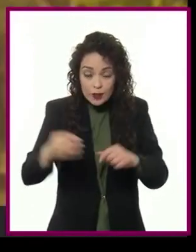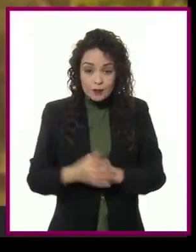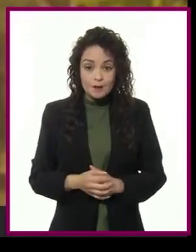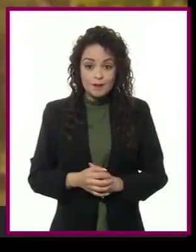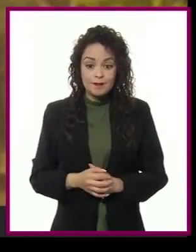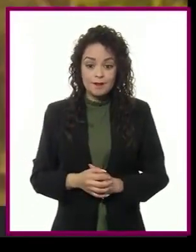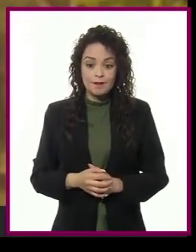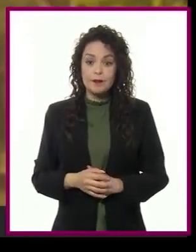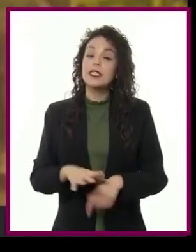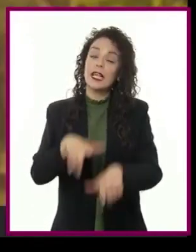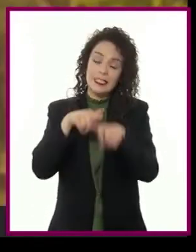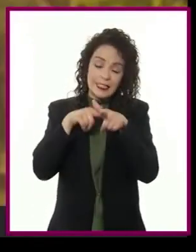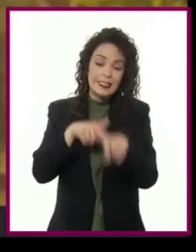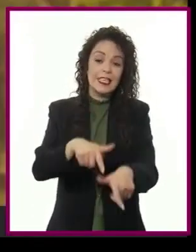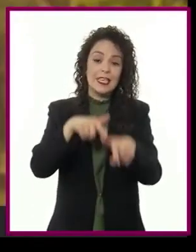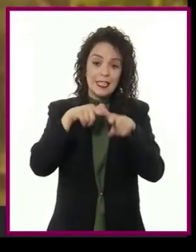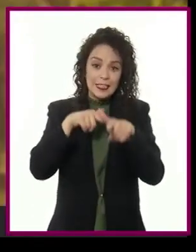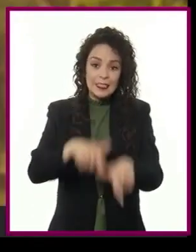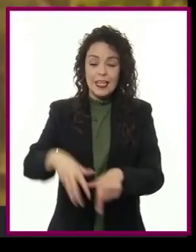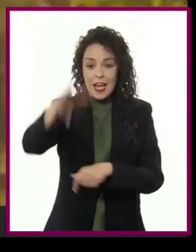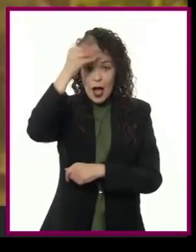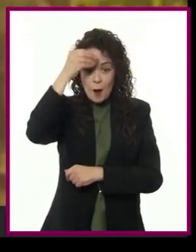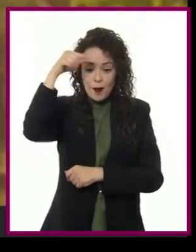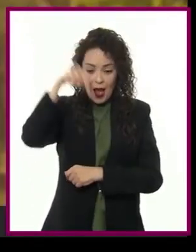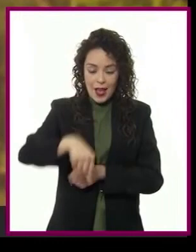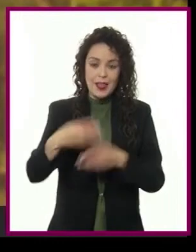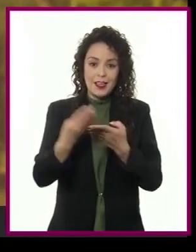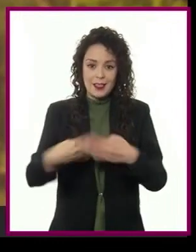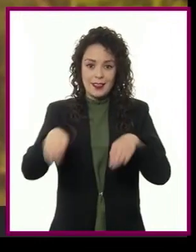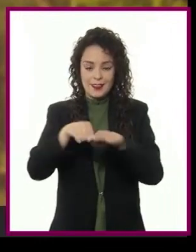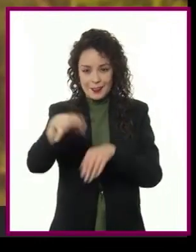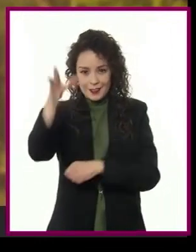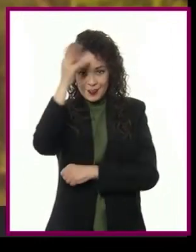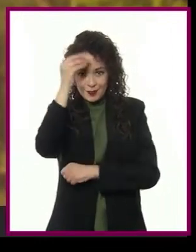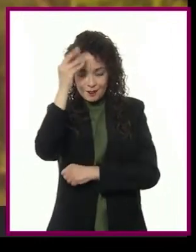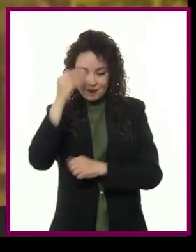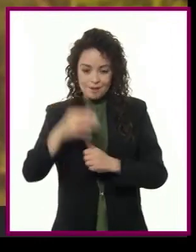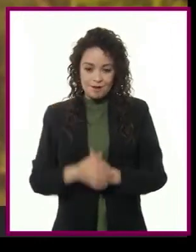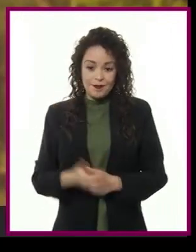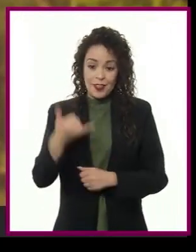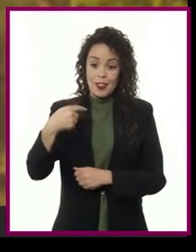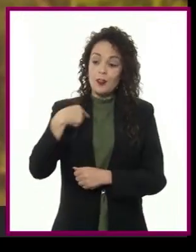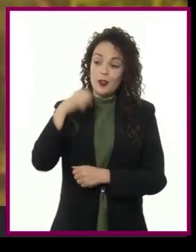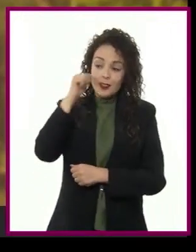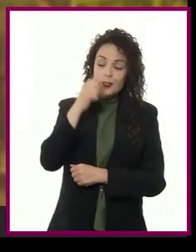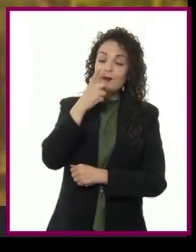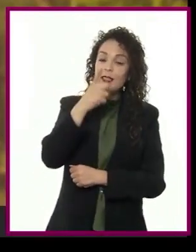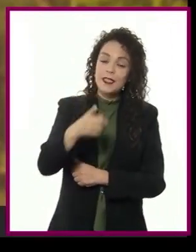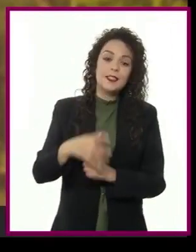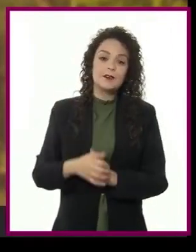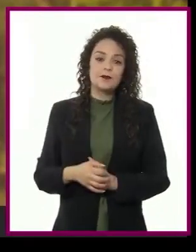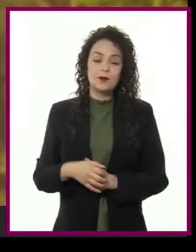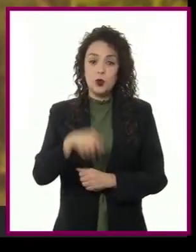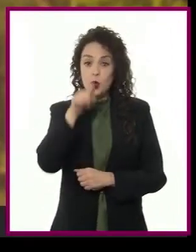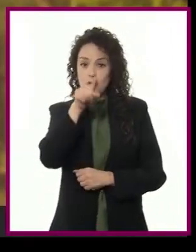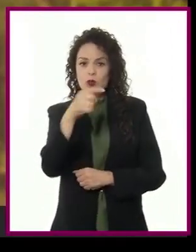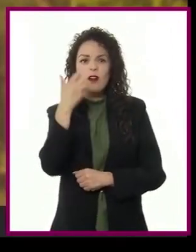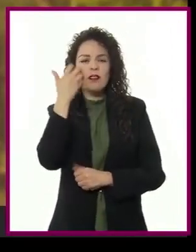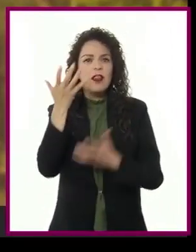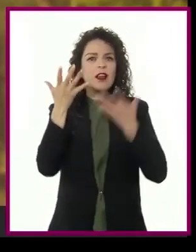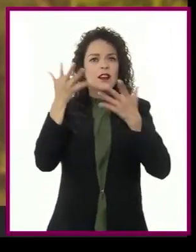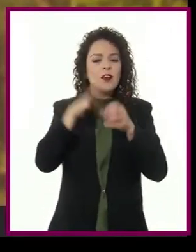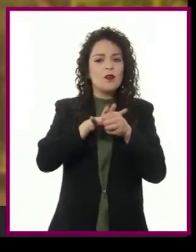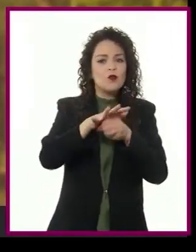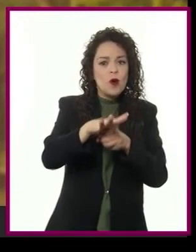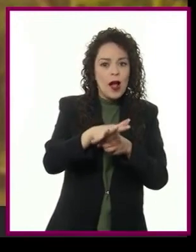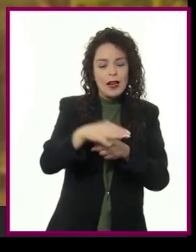Que sigan aprendiendo aquí en Aprende en Casa. Y como suelo decir, mide tus deseos, pesa